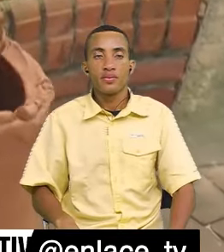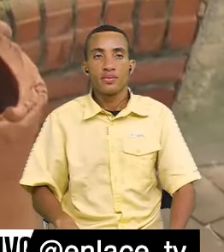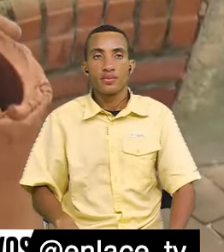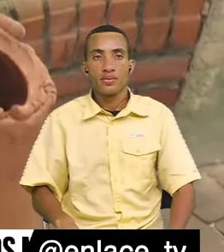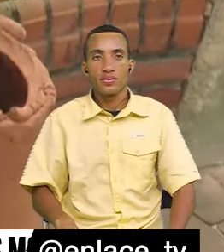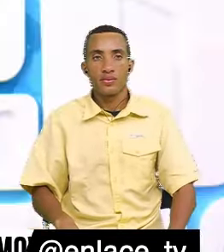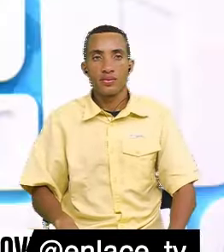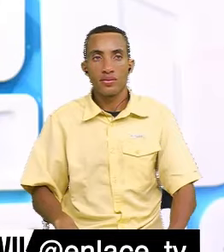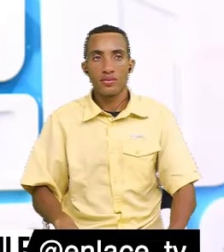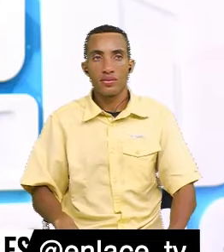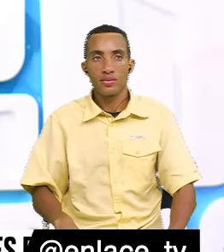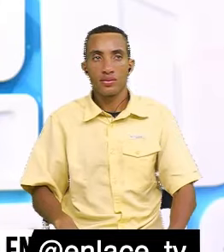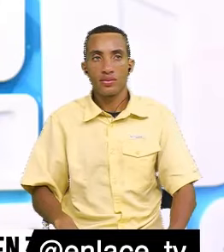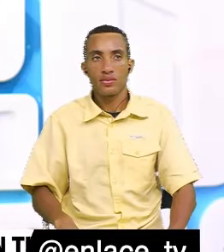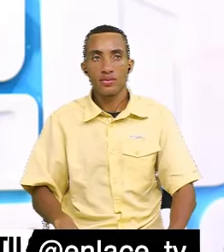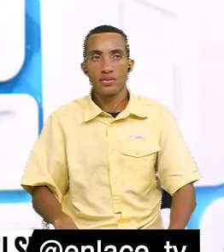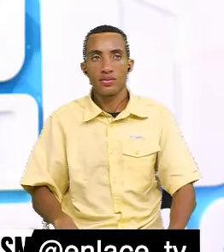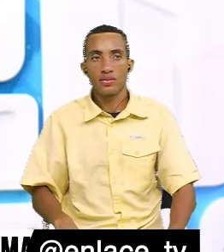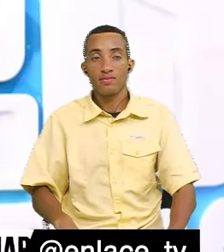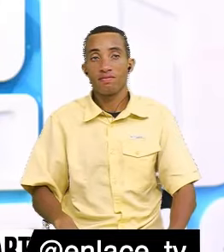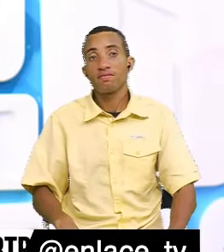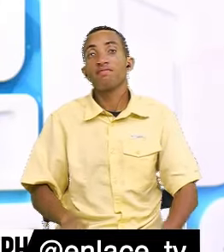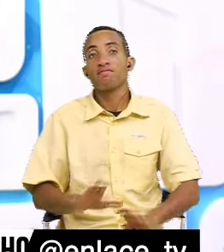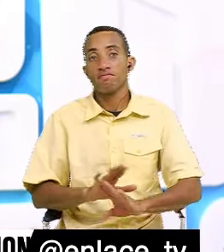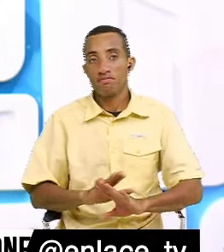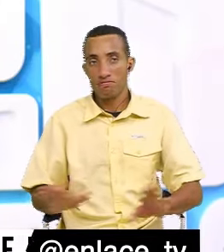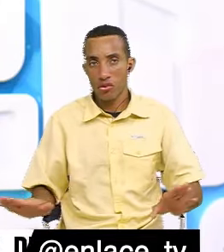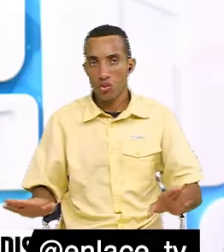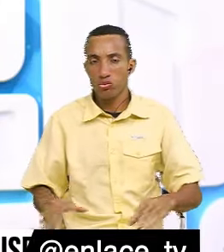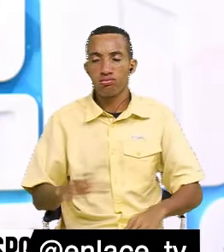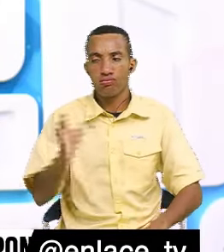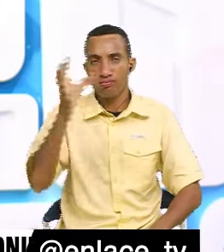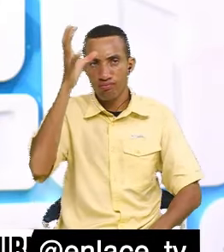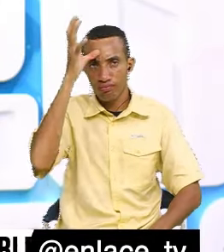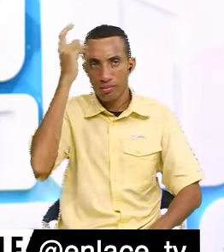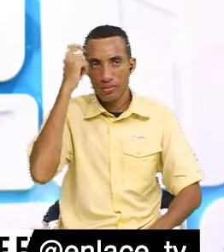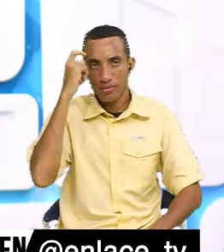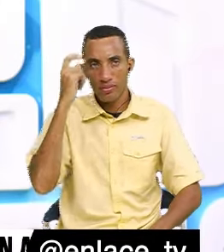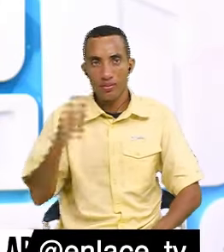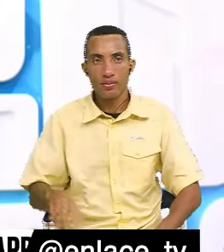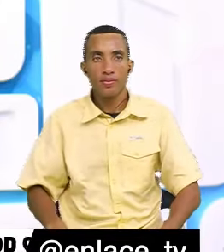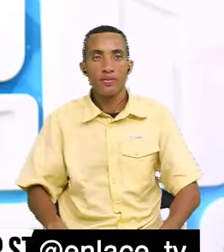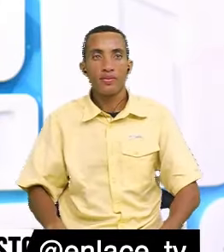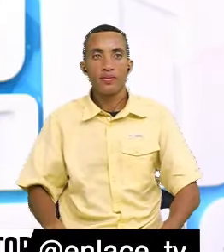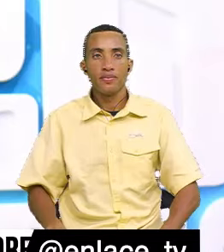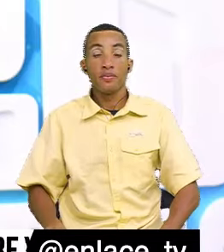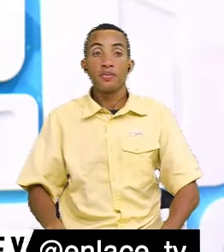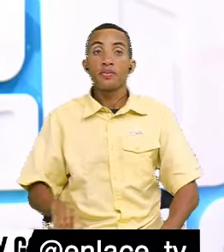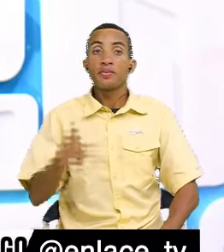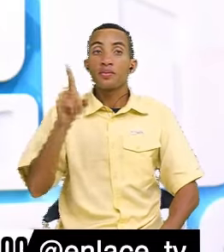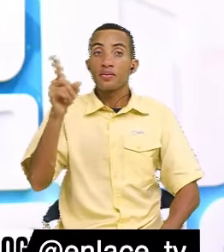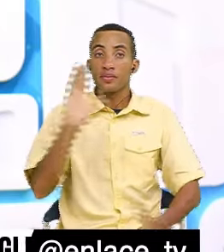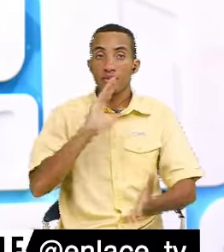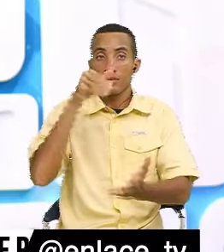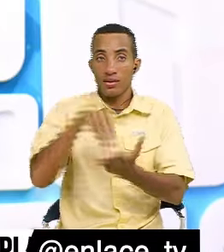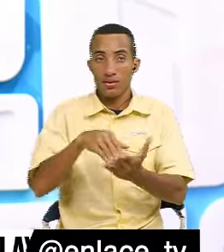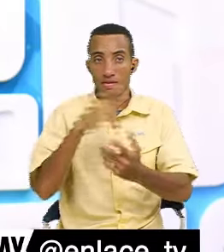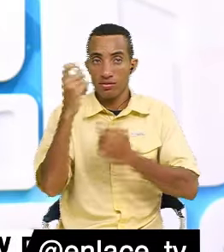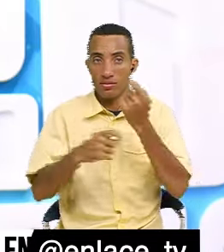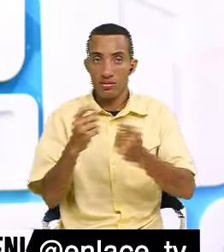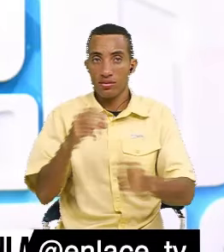321-220-2083. Sin duda alguna, mucho talento. Maravilla Centro Comercial siempre se ha caracterizado por dar a sus